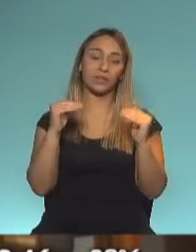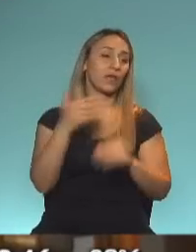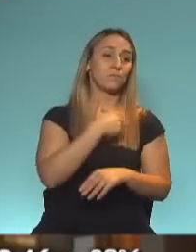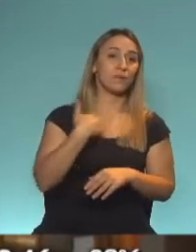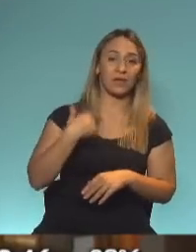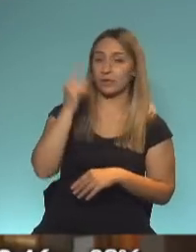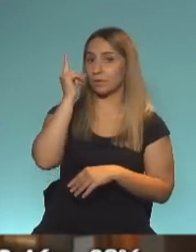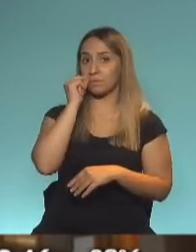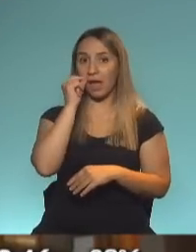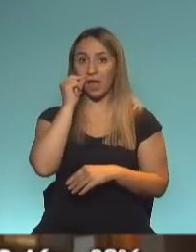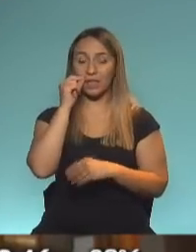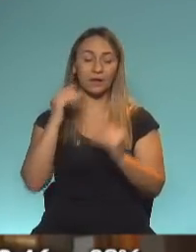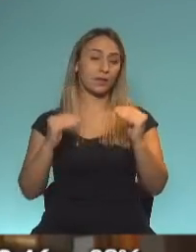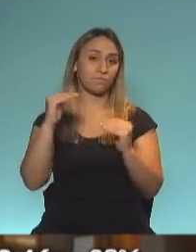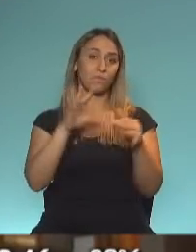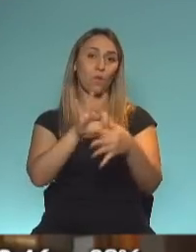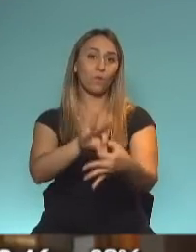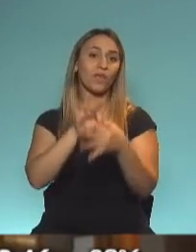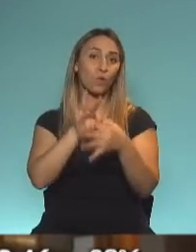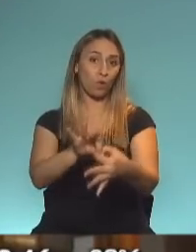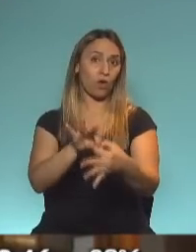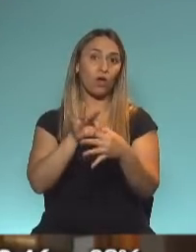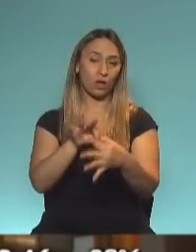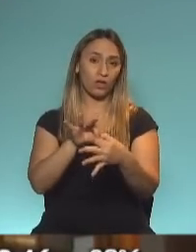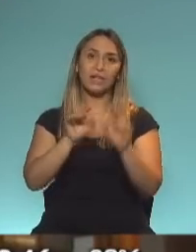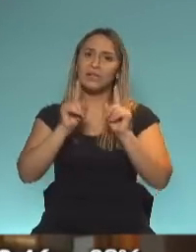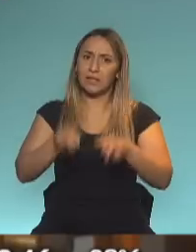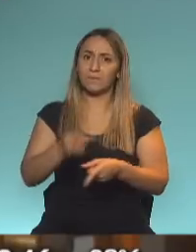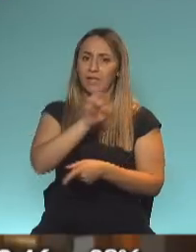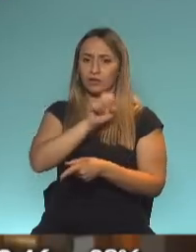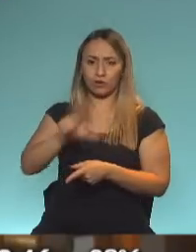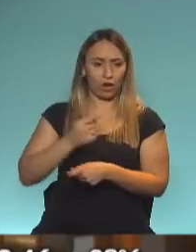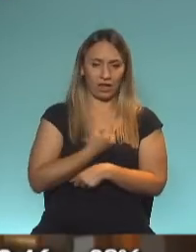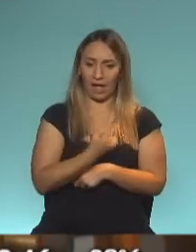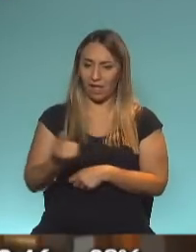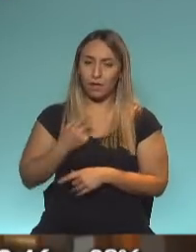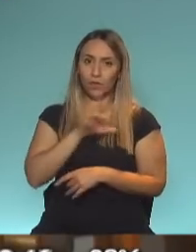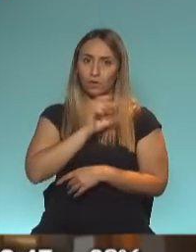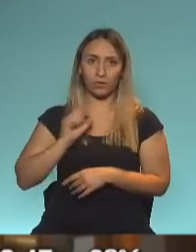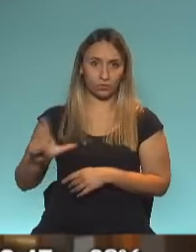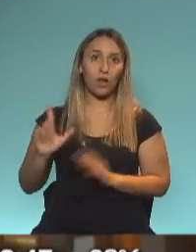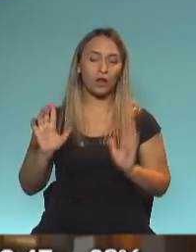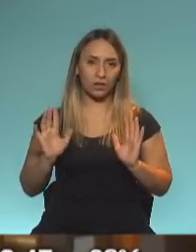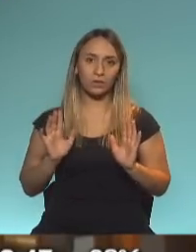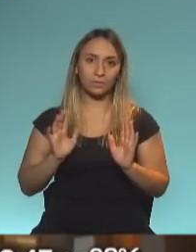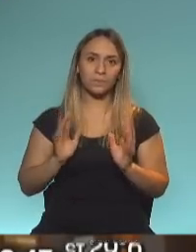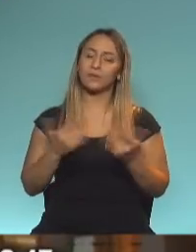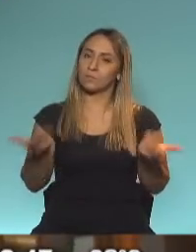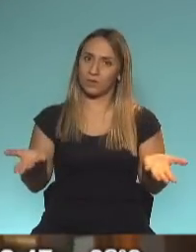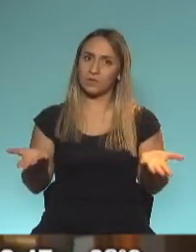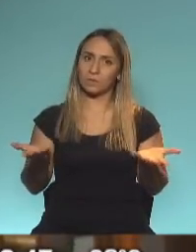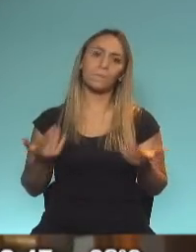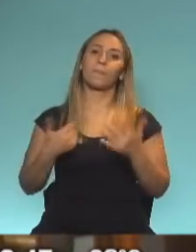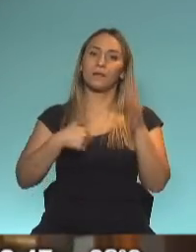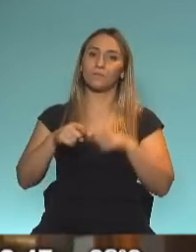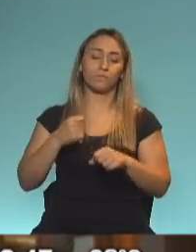y padres en relación al vínculo y los roles de cada uno. Es decir, que tiene mucho más que ver con mi